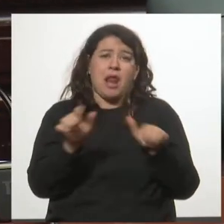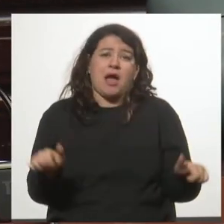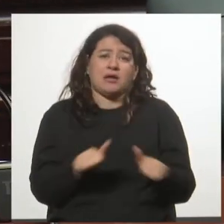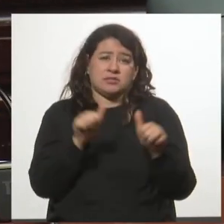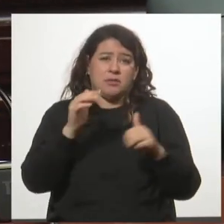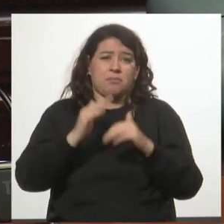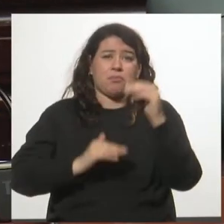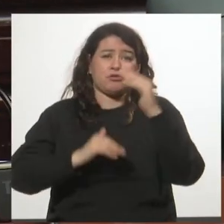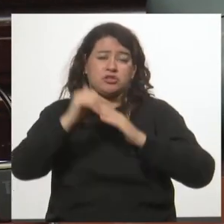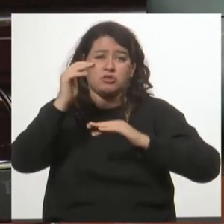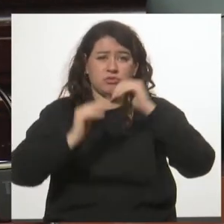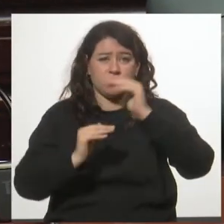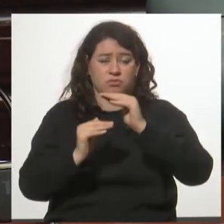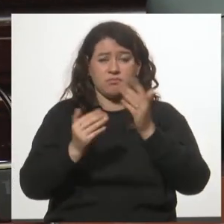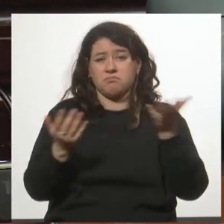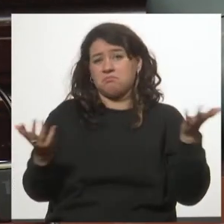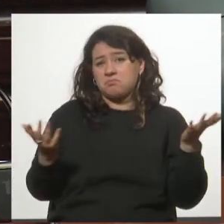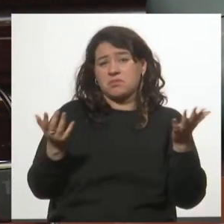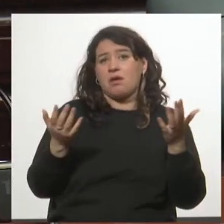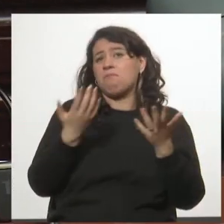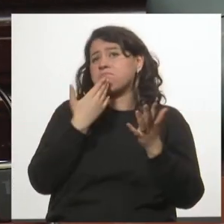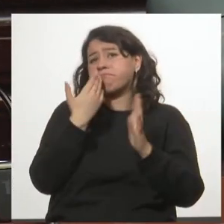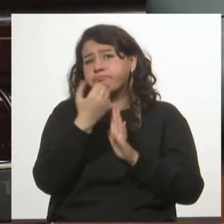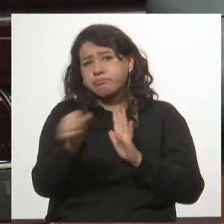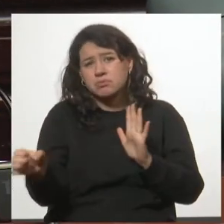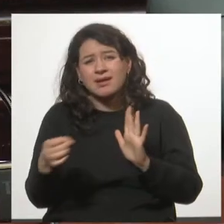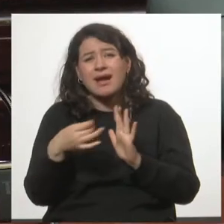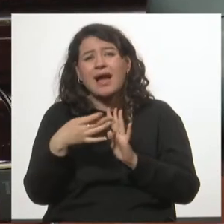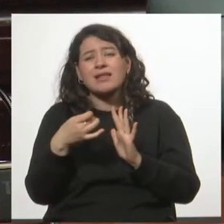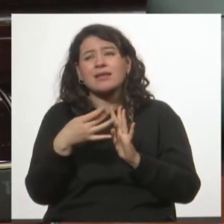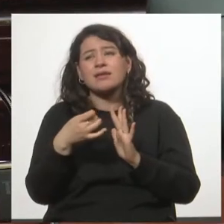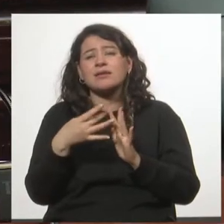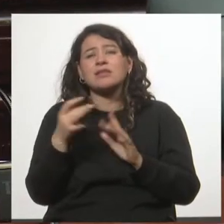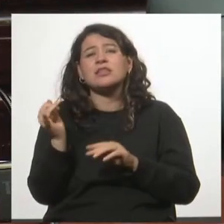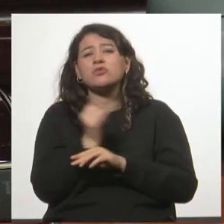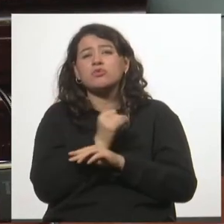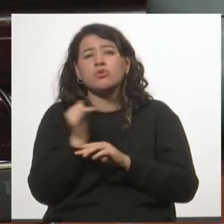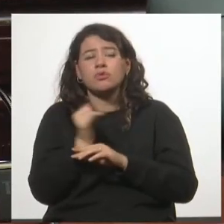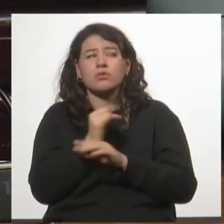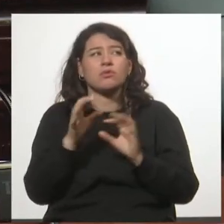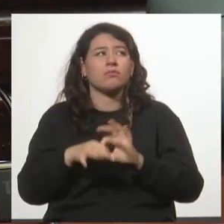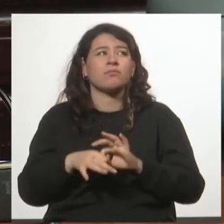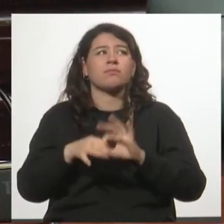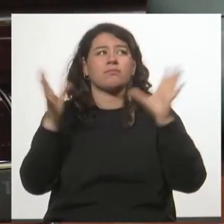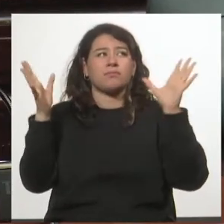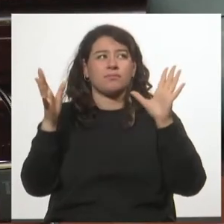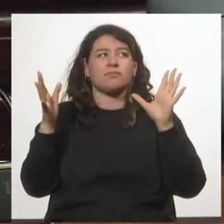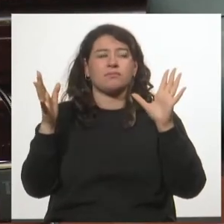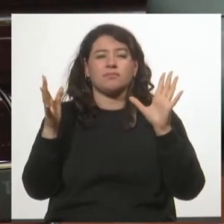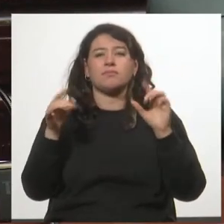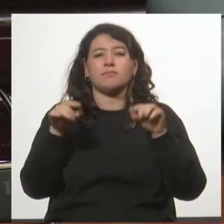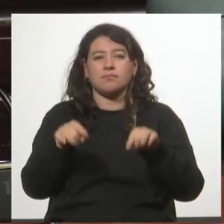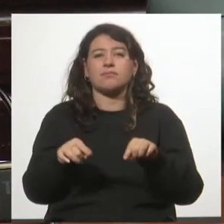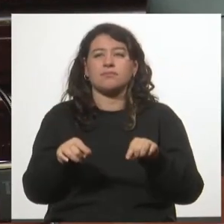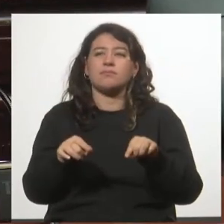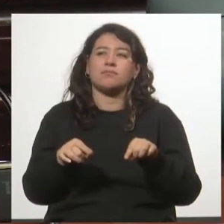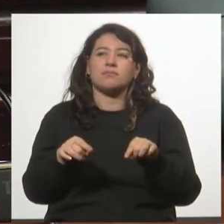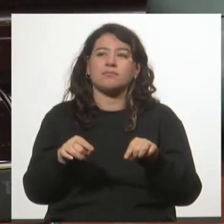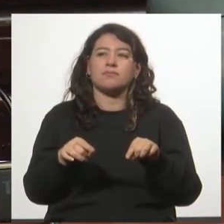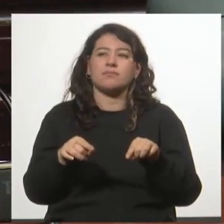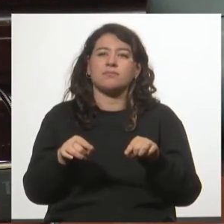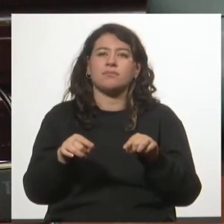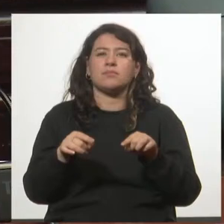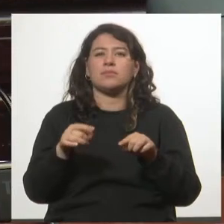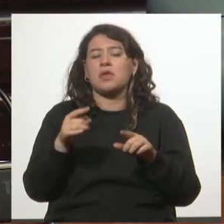proyecto si no se vio luego la calidad institucionalidad democrática cuando se desoyó las